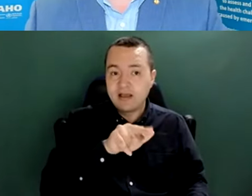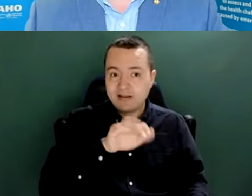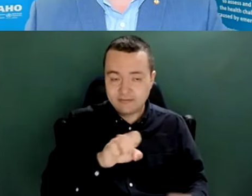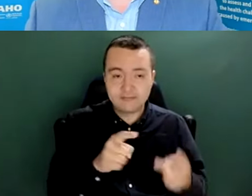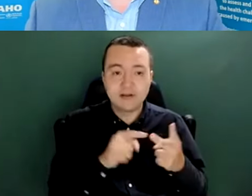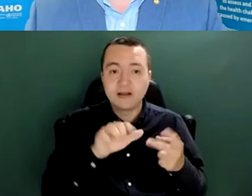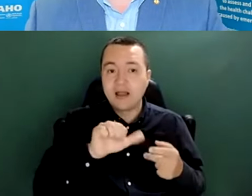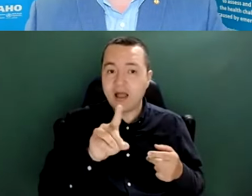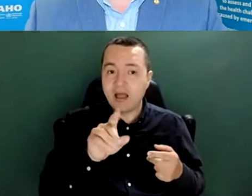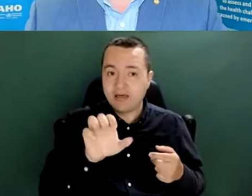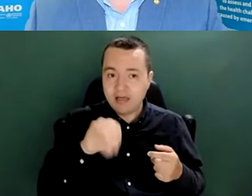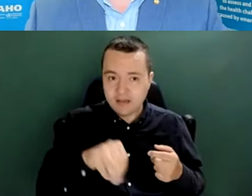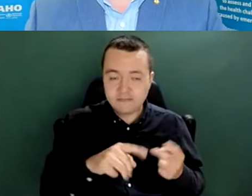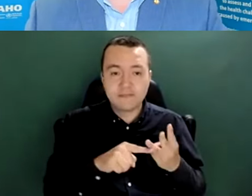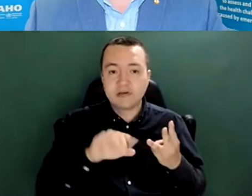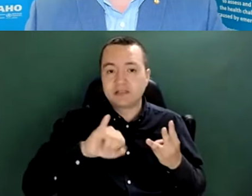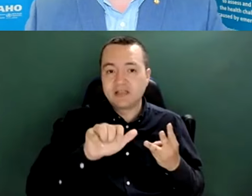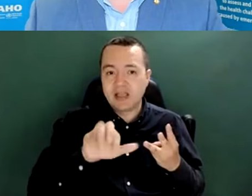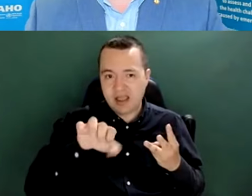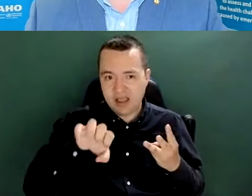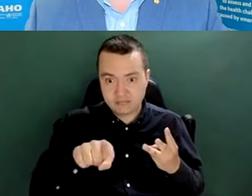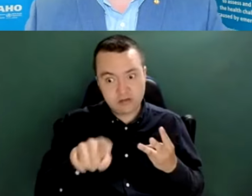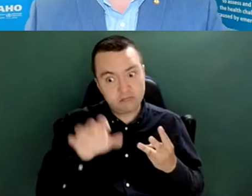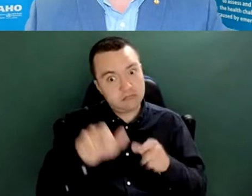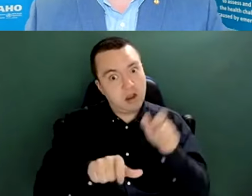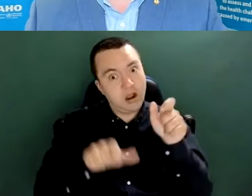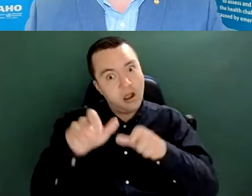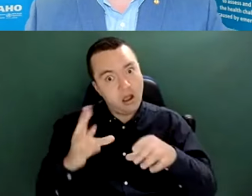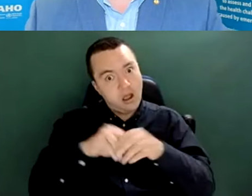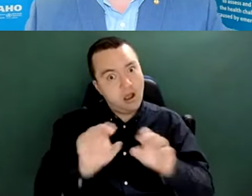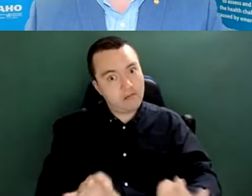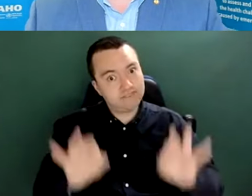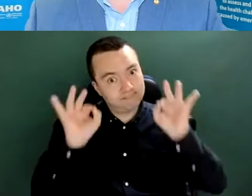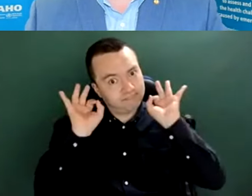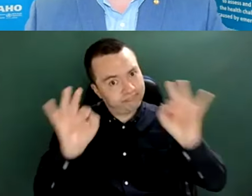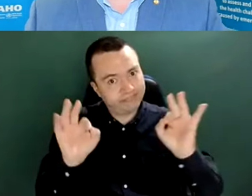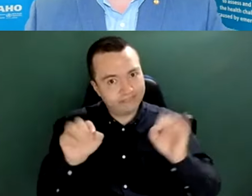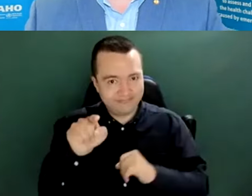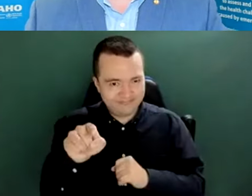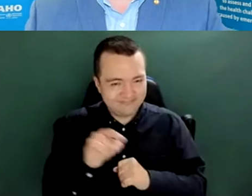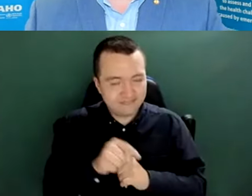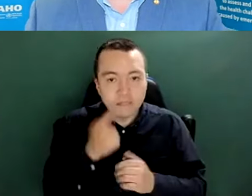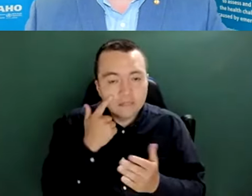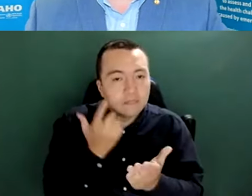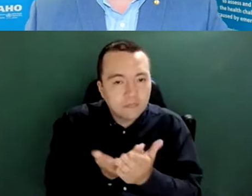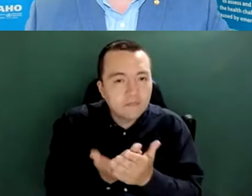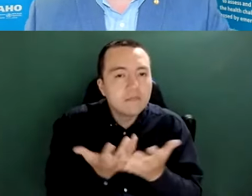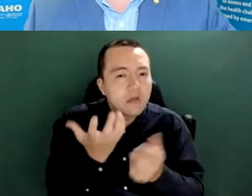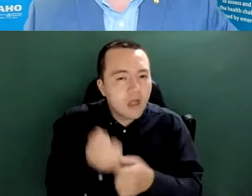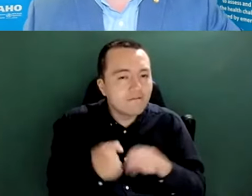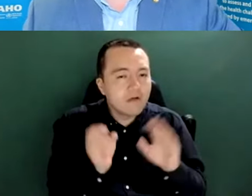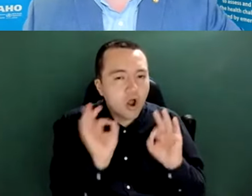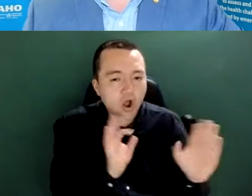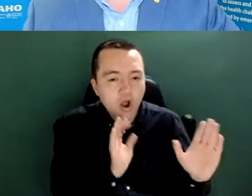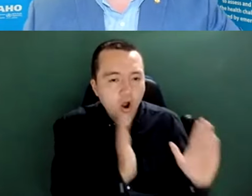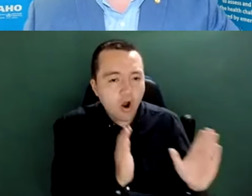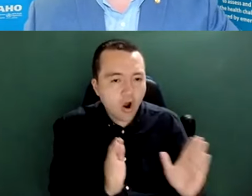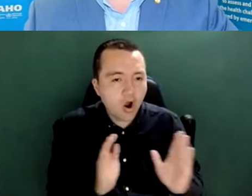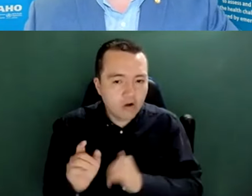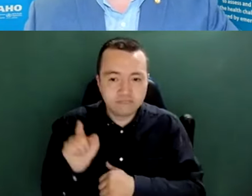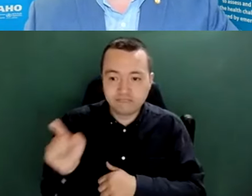claves del equipo de Evidence8 y que han organizado mucho de este proyecto con Yasmin Said y Anna